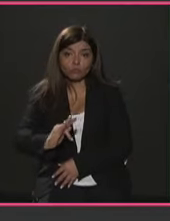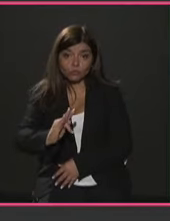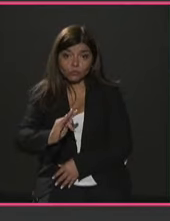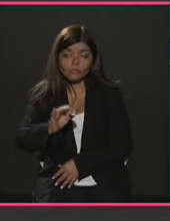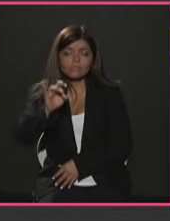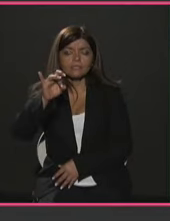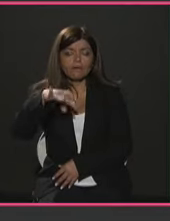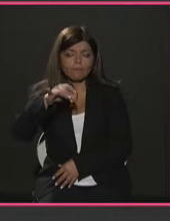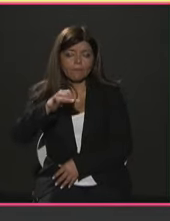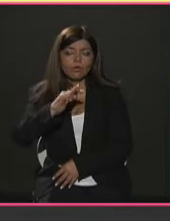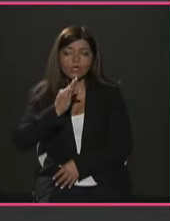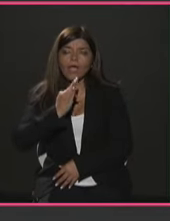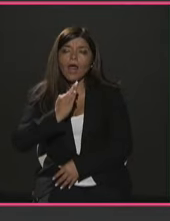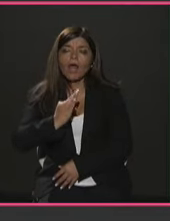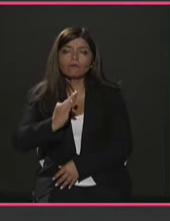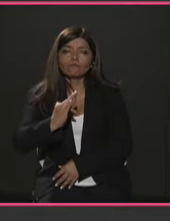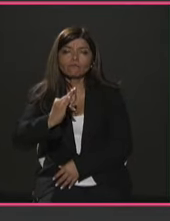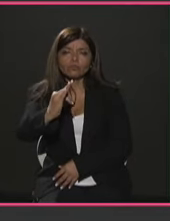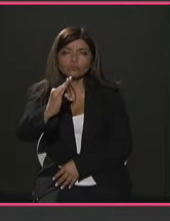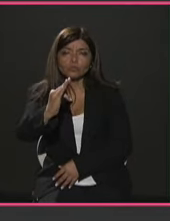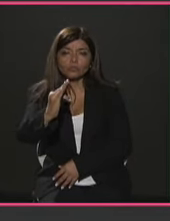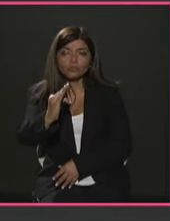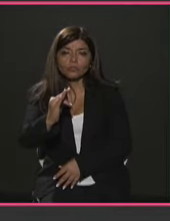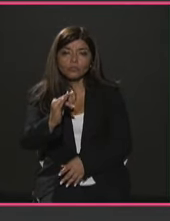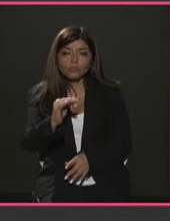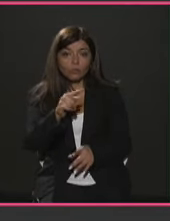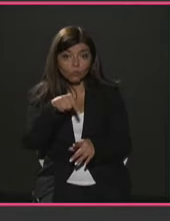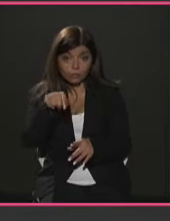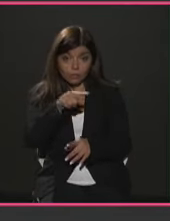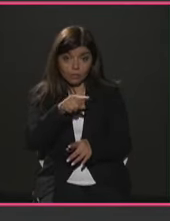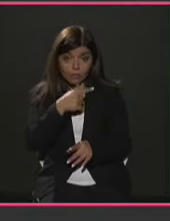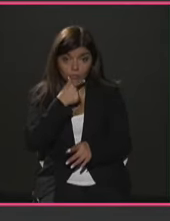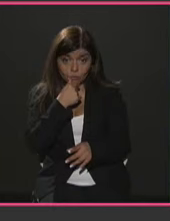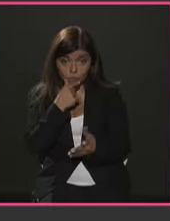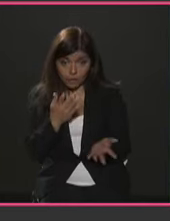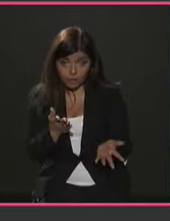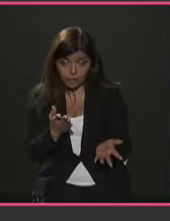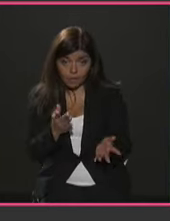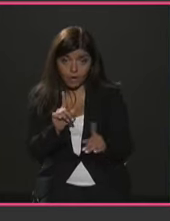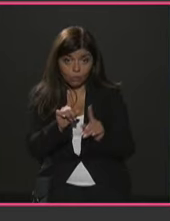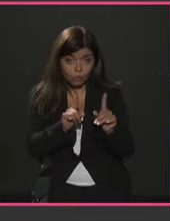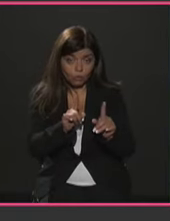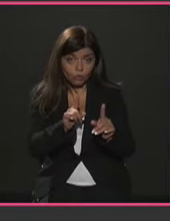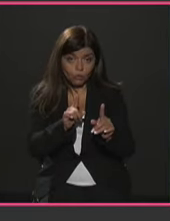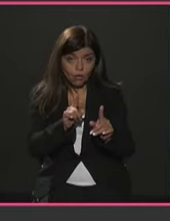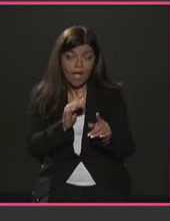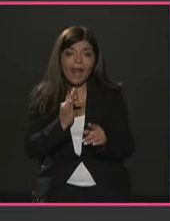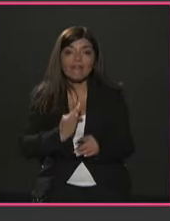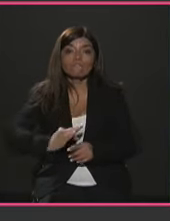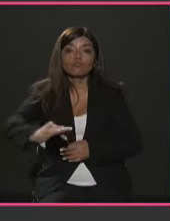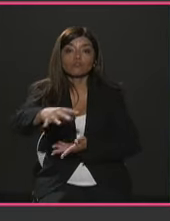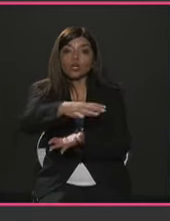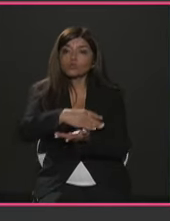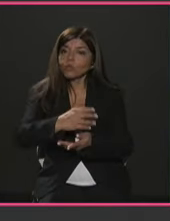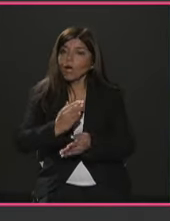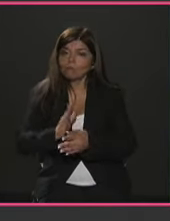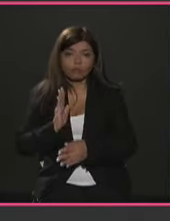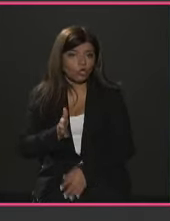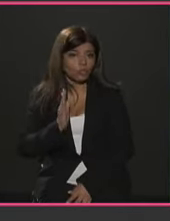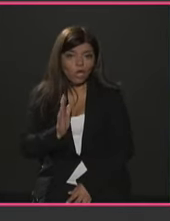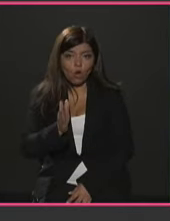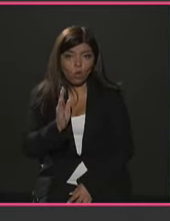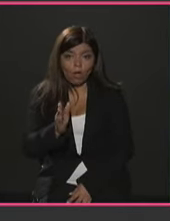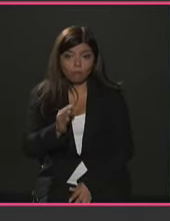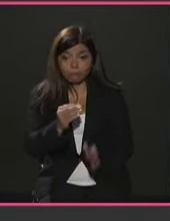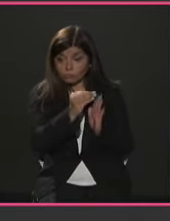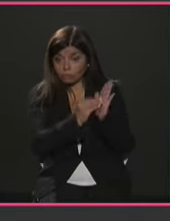sabiendas que el futuro creo que ninguno de los que está acá Tiene duda que en el futuro las ciudades van a seguir existiendo por los datos